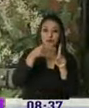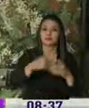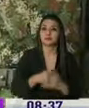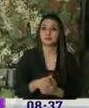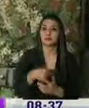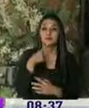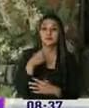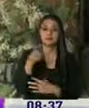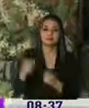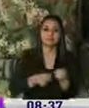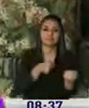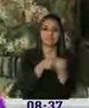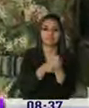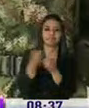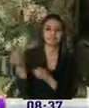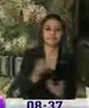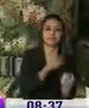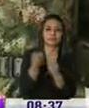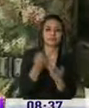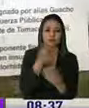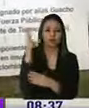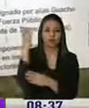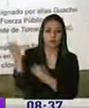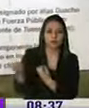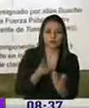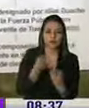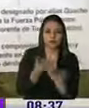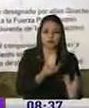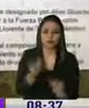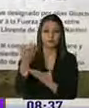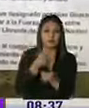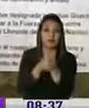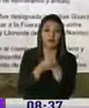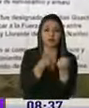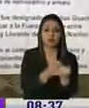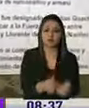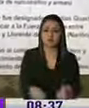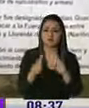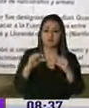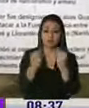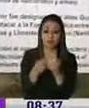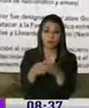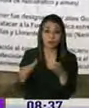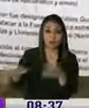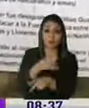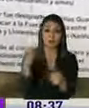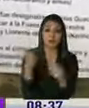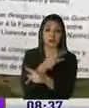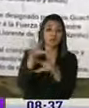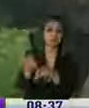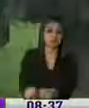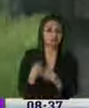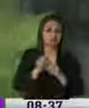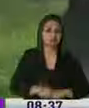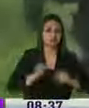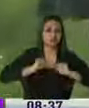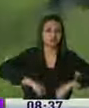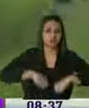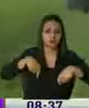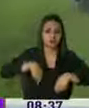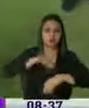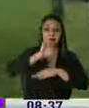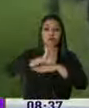la cooperación de información con el vecino país ha sido vital para debilitar a la organización de alias Guacho. En nuestro